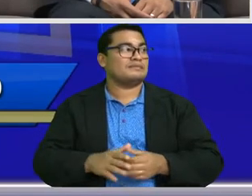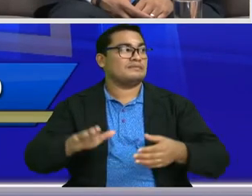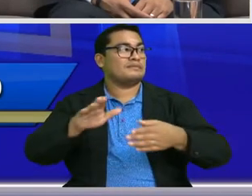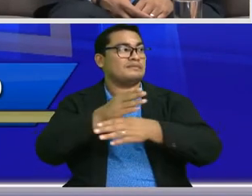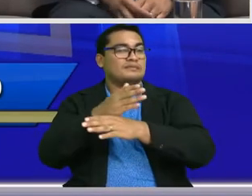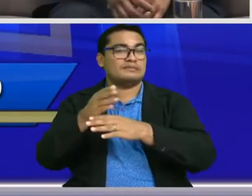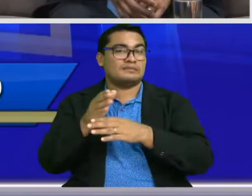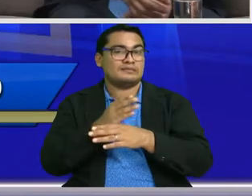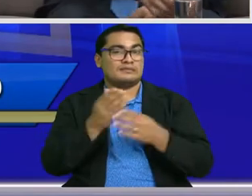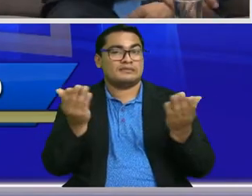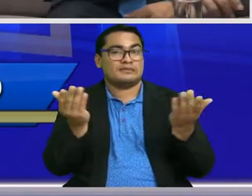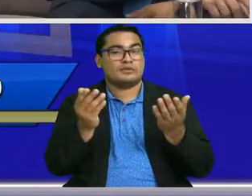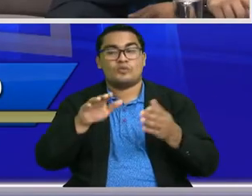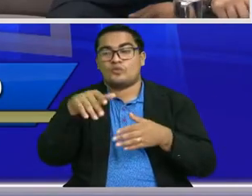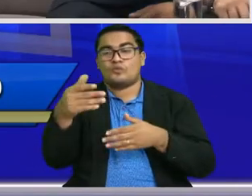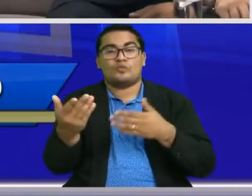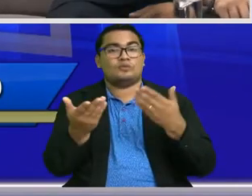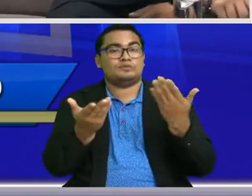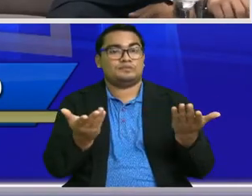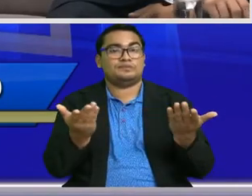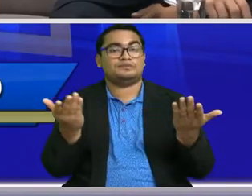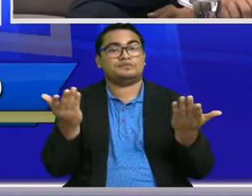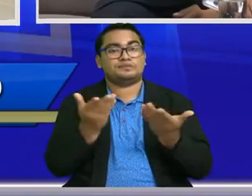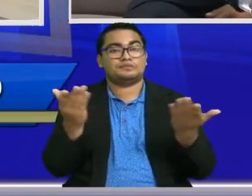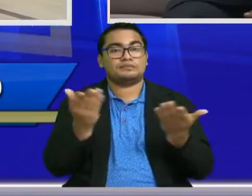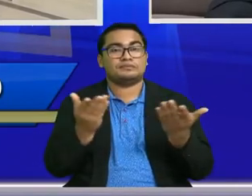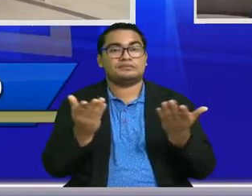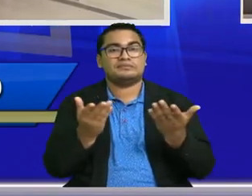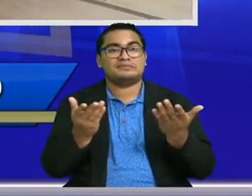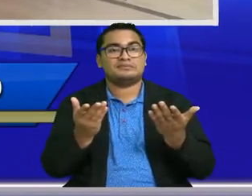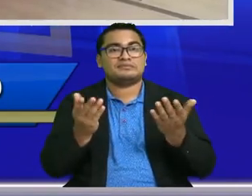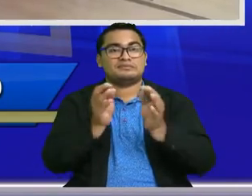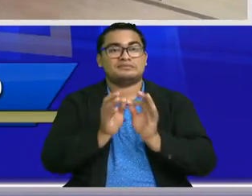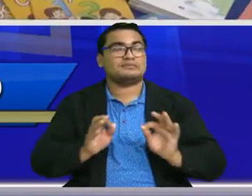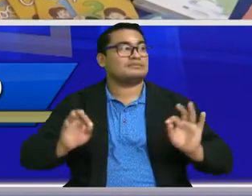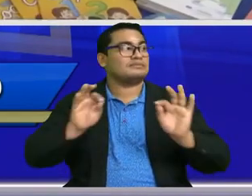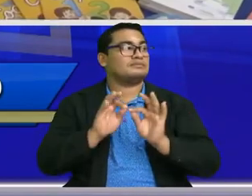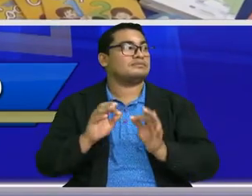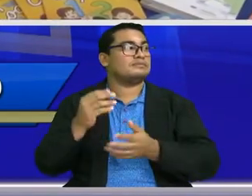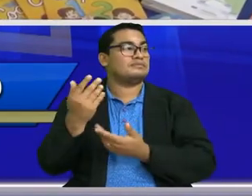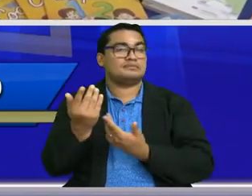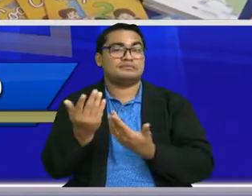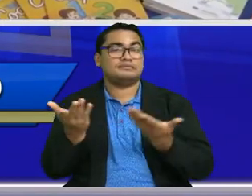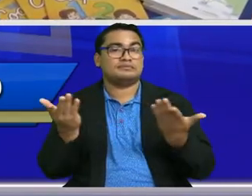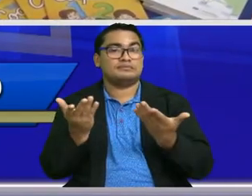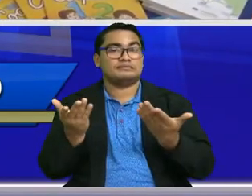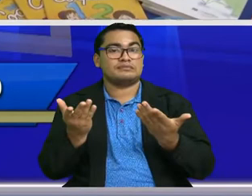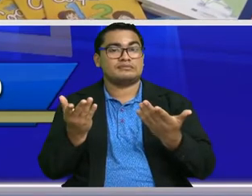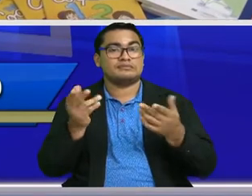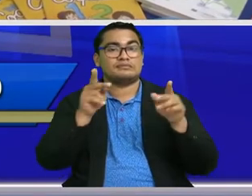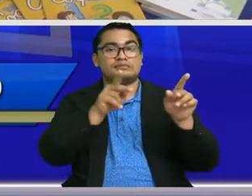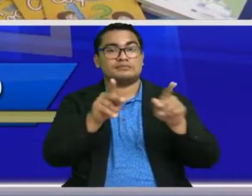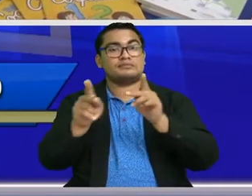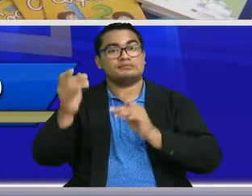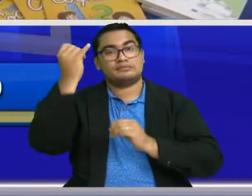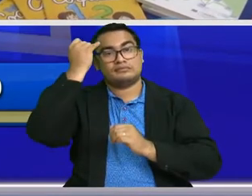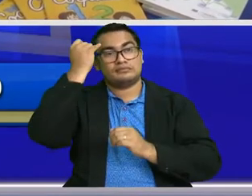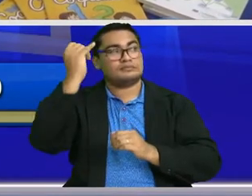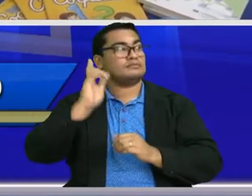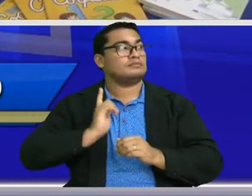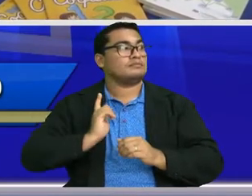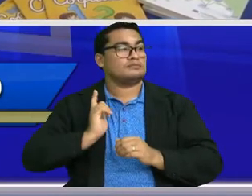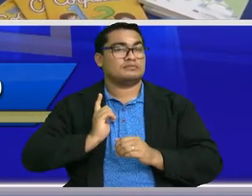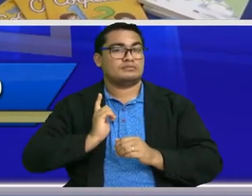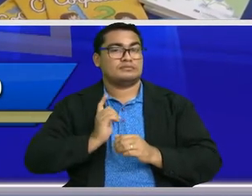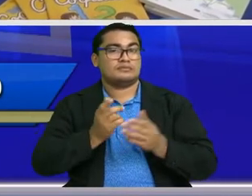dinámica, ¿cuál va a ser más o menos el volumen de visitantes que esperan, la afluencia de emprendimientos que van a atender y cómo se va a dar